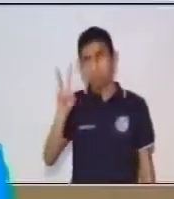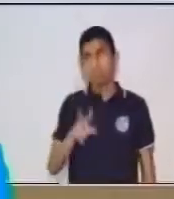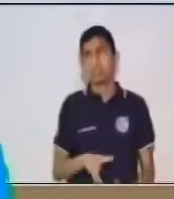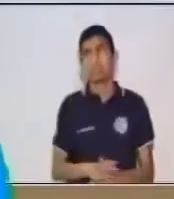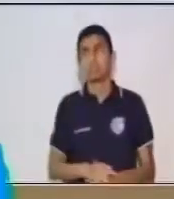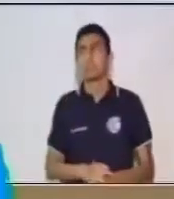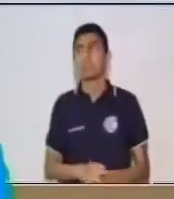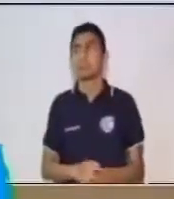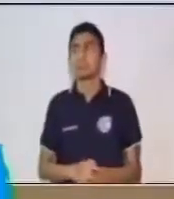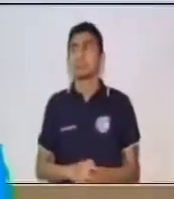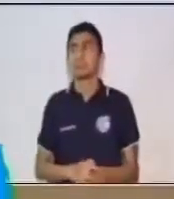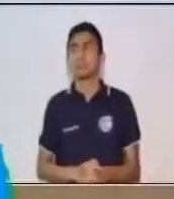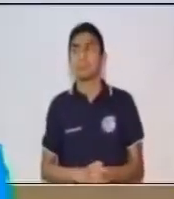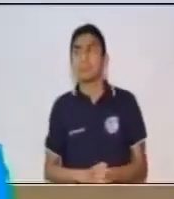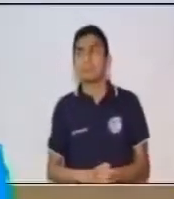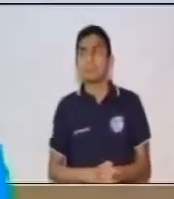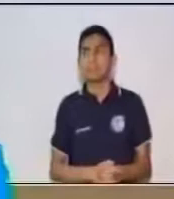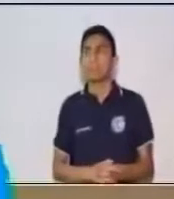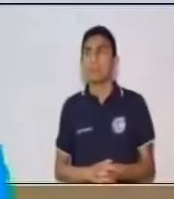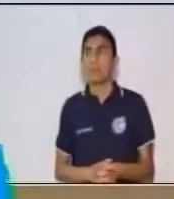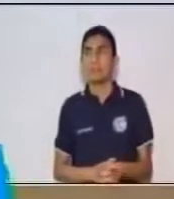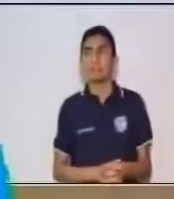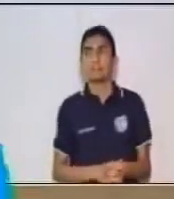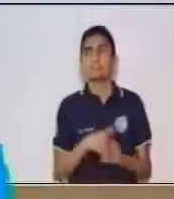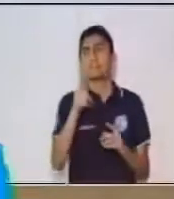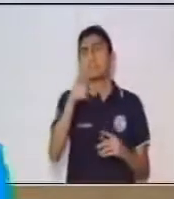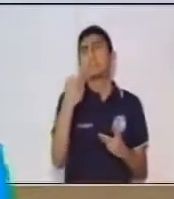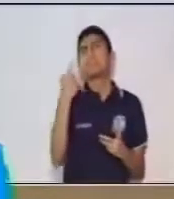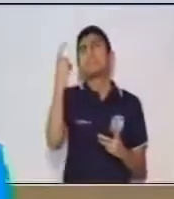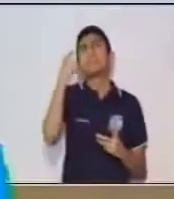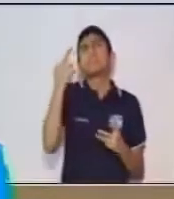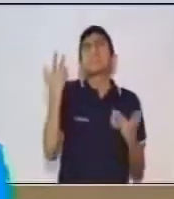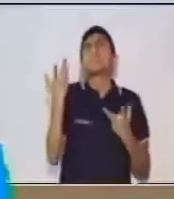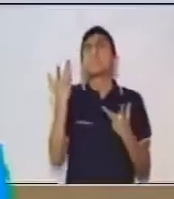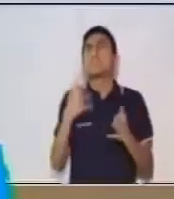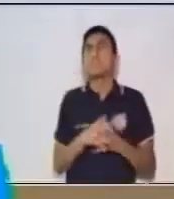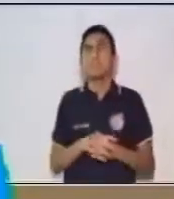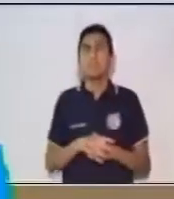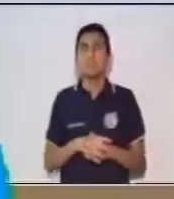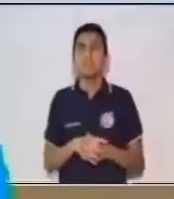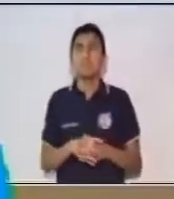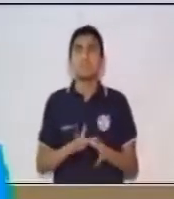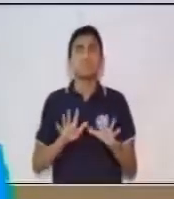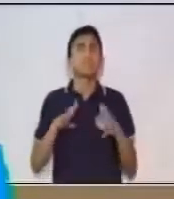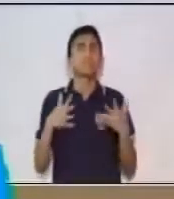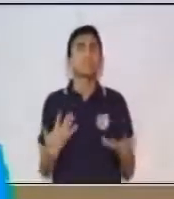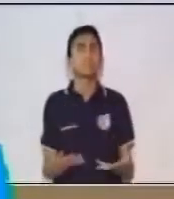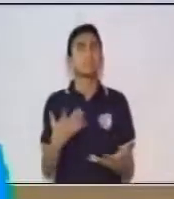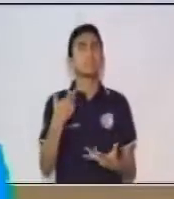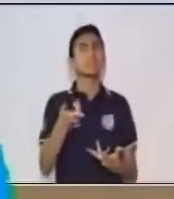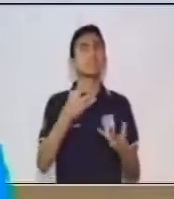Y nos deben de dar 4 positivo. Ahora, pensamos, ¿qué números